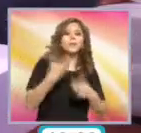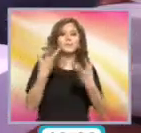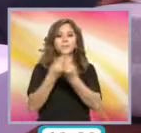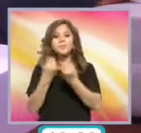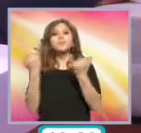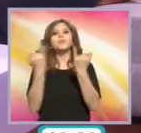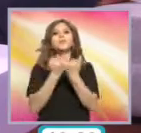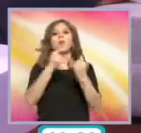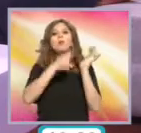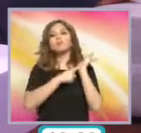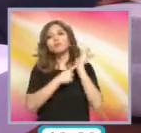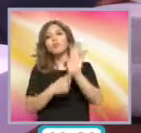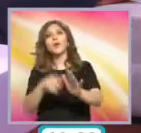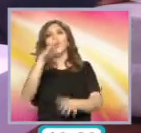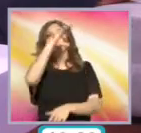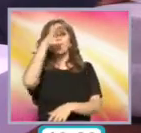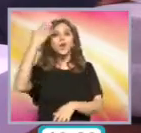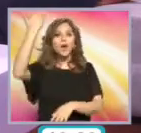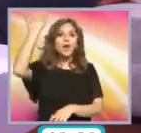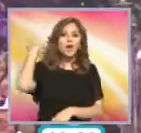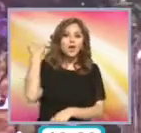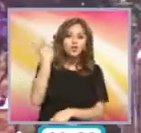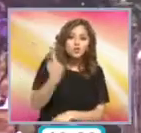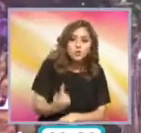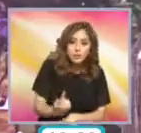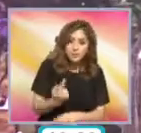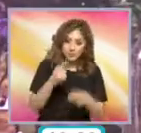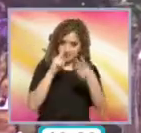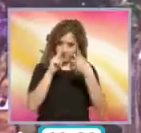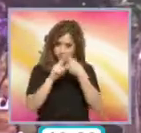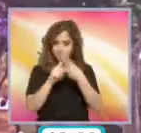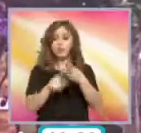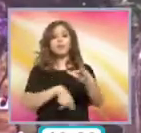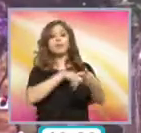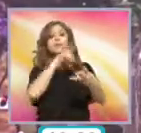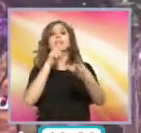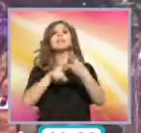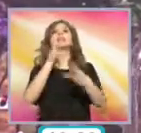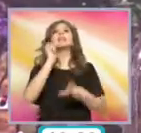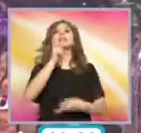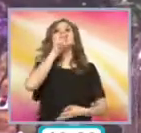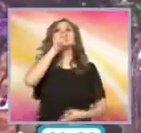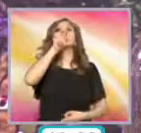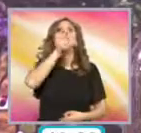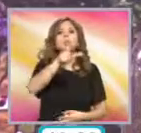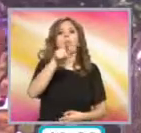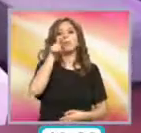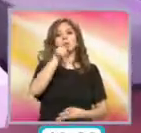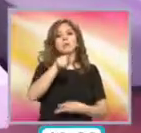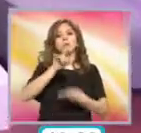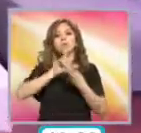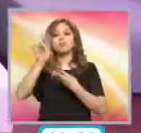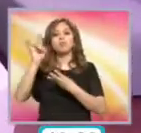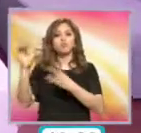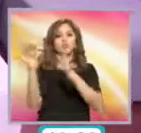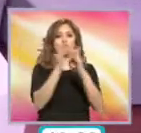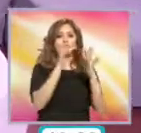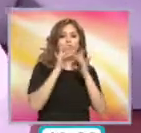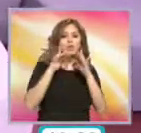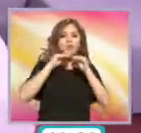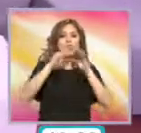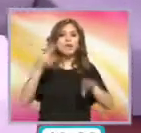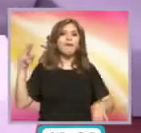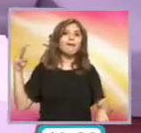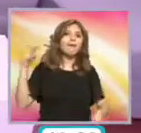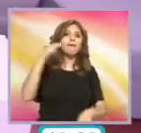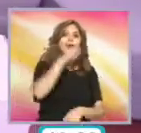de pequeñitos. Una cuenta en Twitter también se ha vuelto prácticamente básica, esto por la inmediatez con la que podemos tener acceso a información. Te enteras